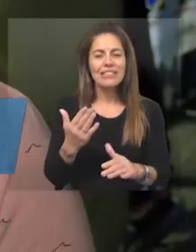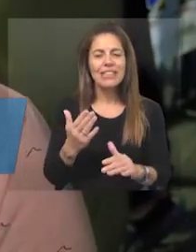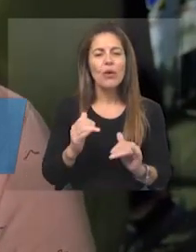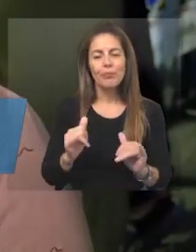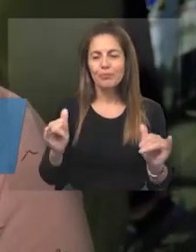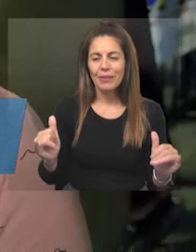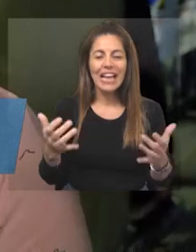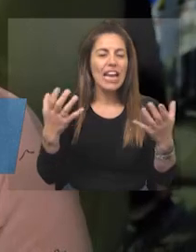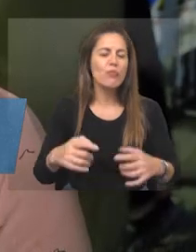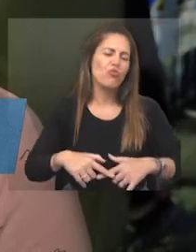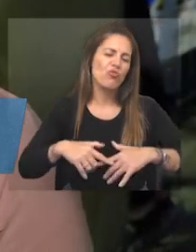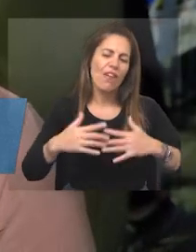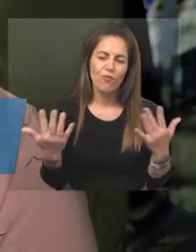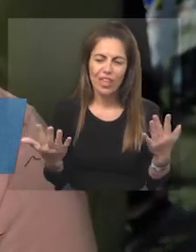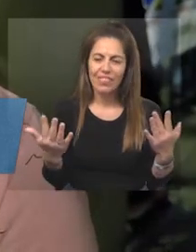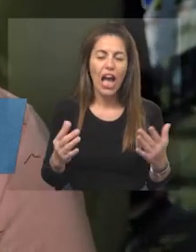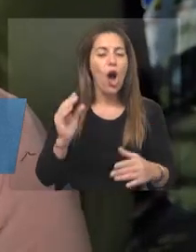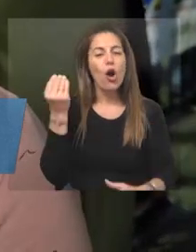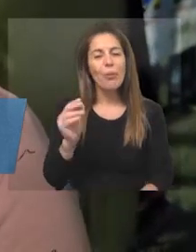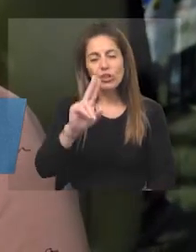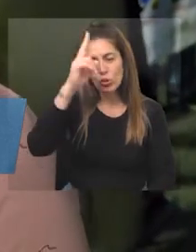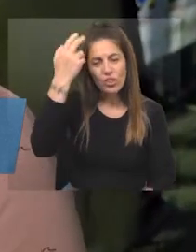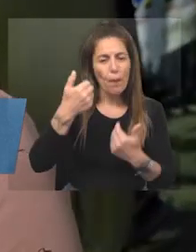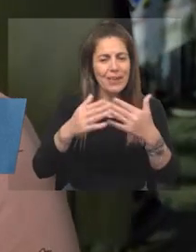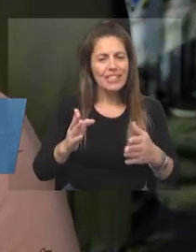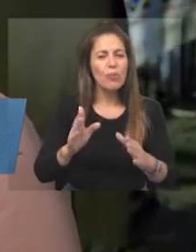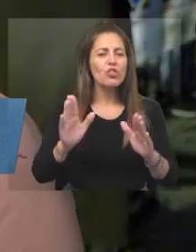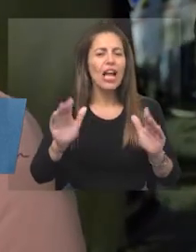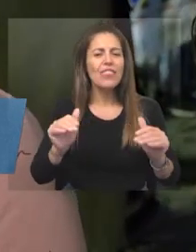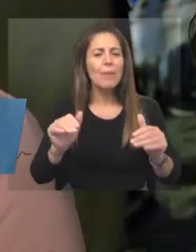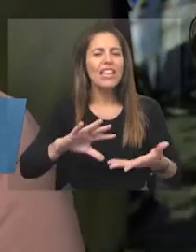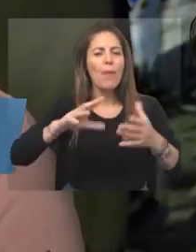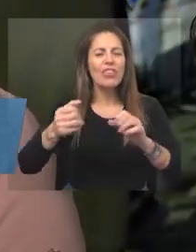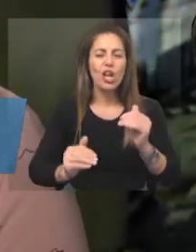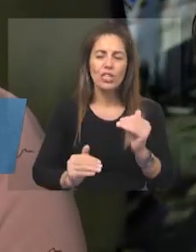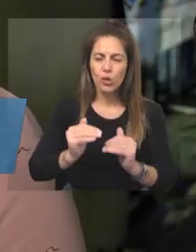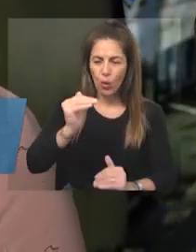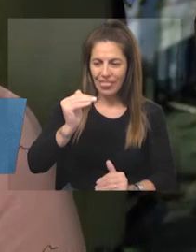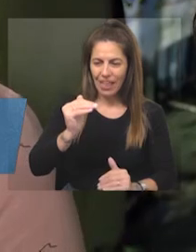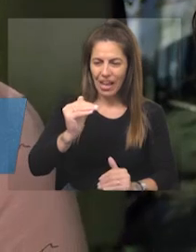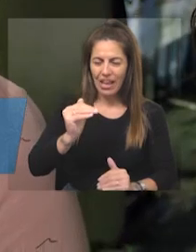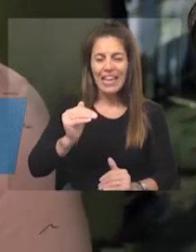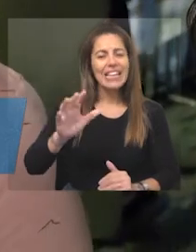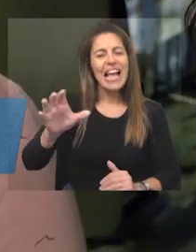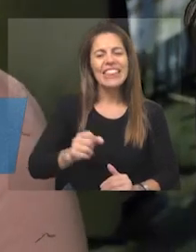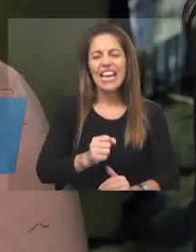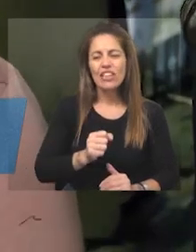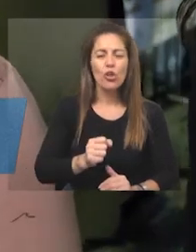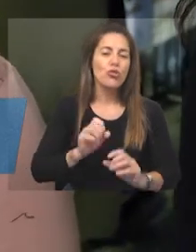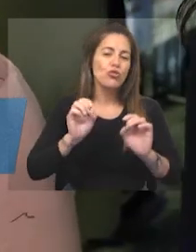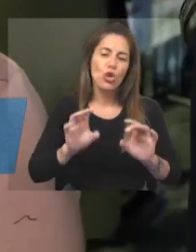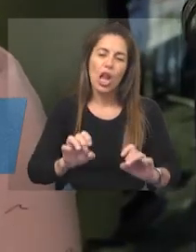queremos que es una fiesta en el que los jóvenes uruguayos empecemos a despedir al modelo de la desigualdad que ha traído nada más que